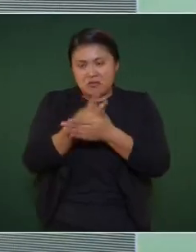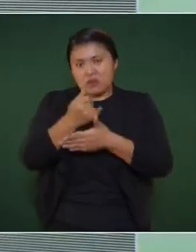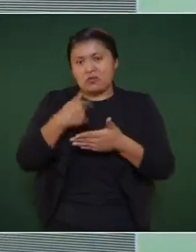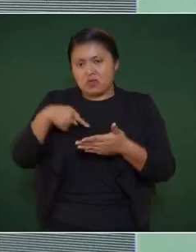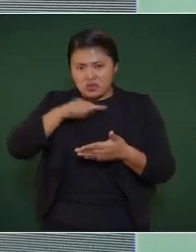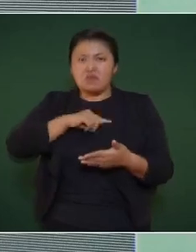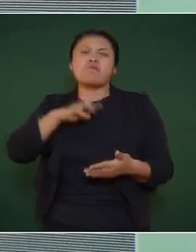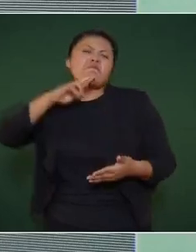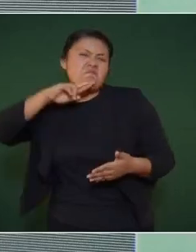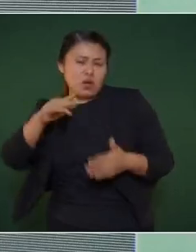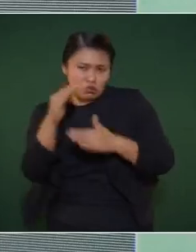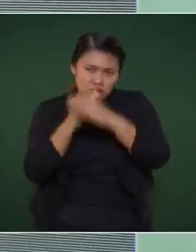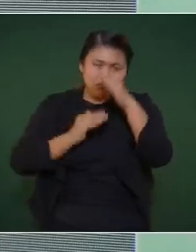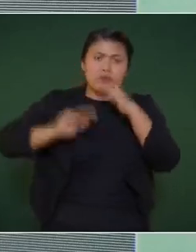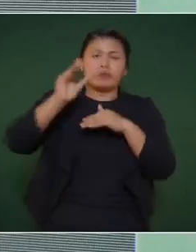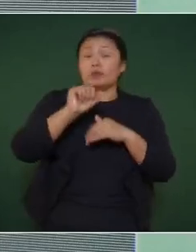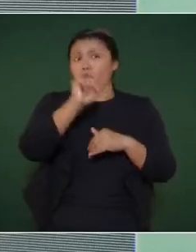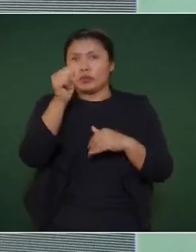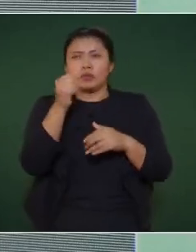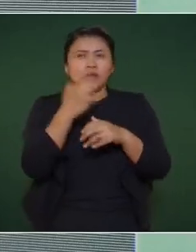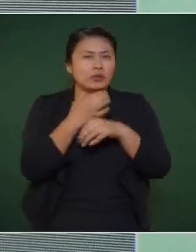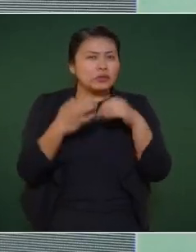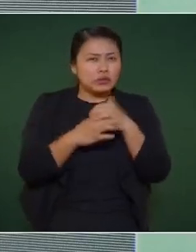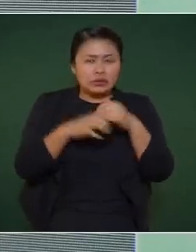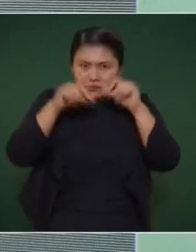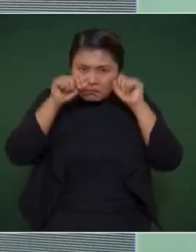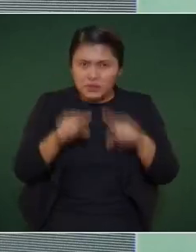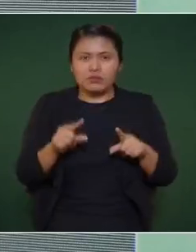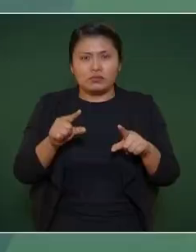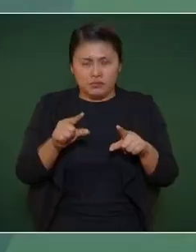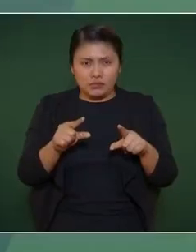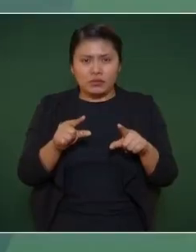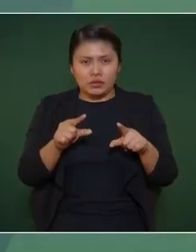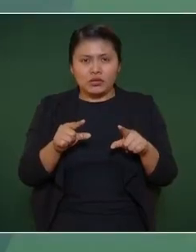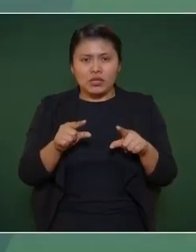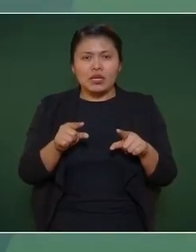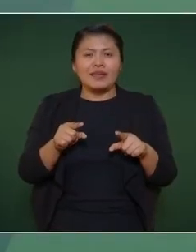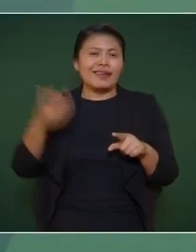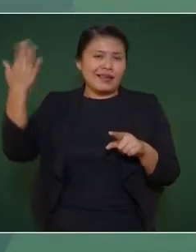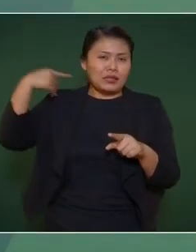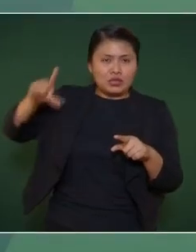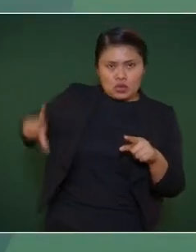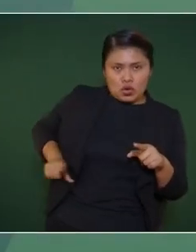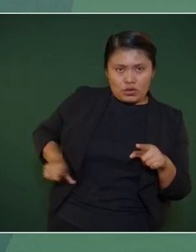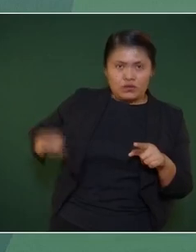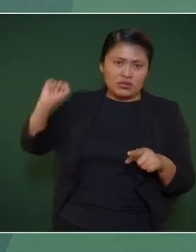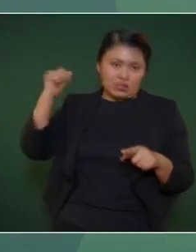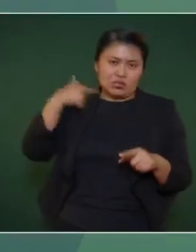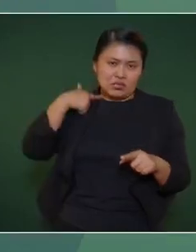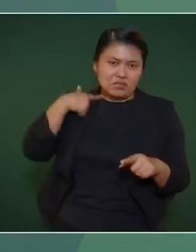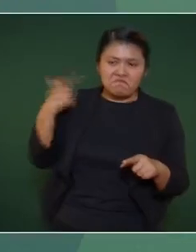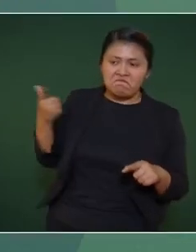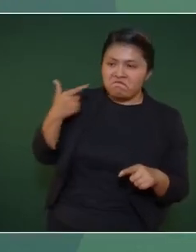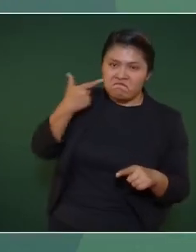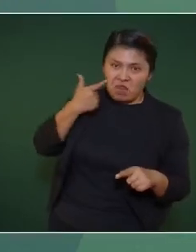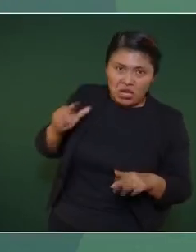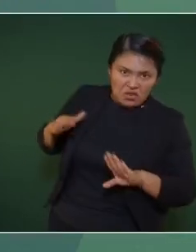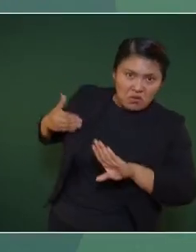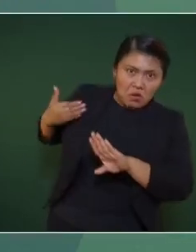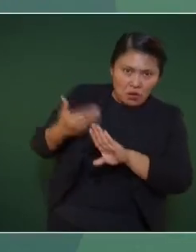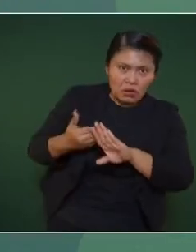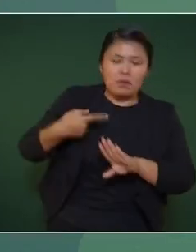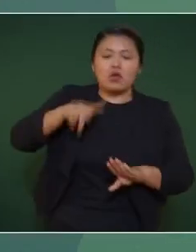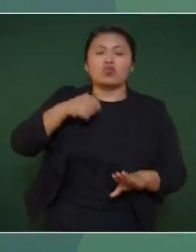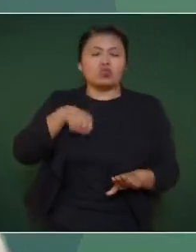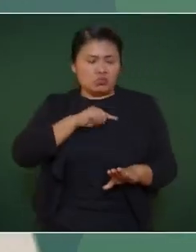Y otra cosa también muy importante, que no querían los conservadores, pero que se